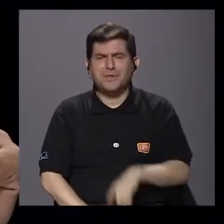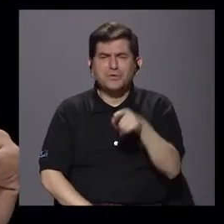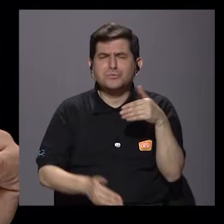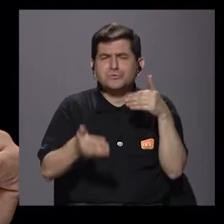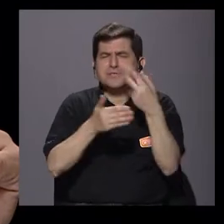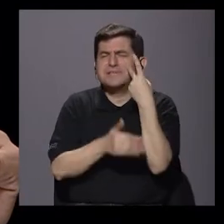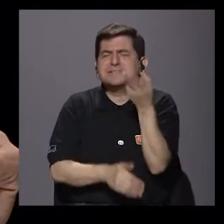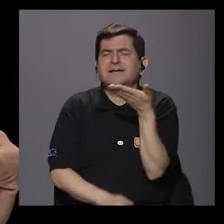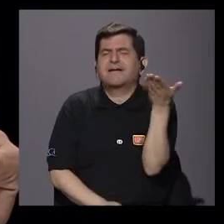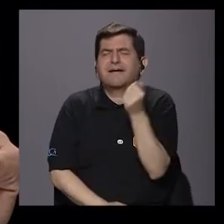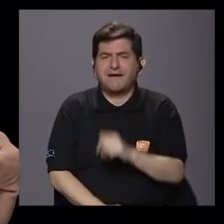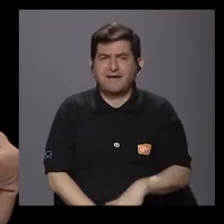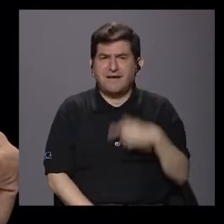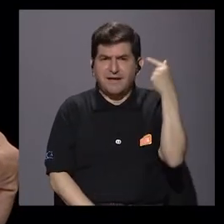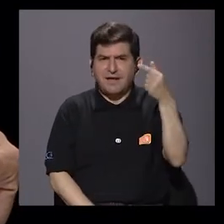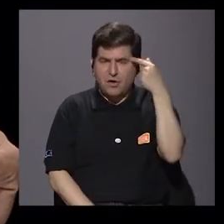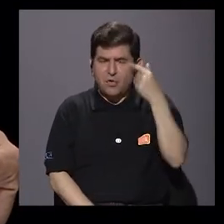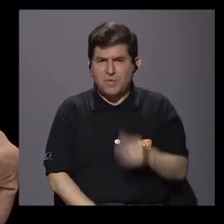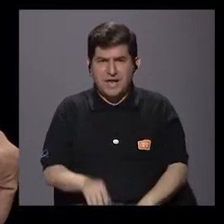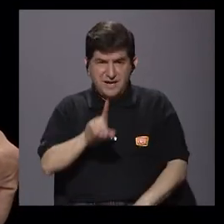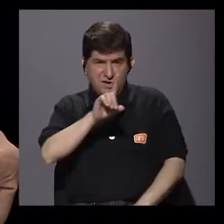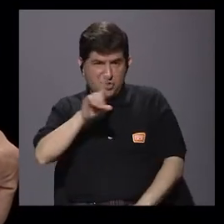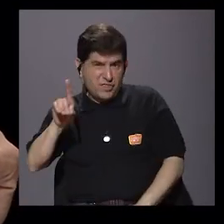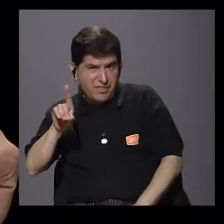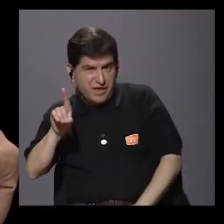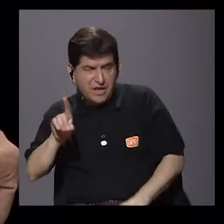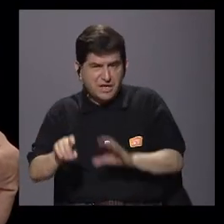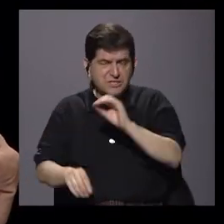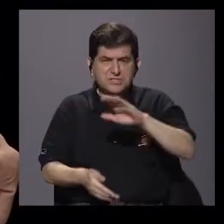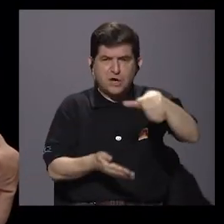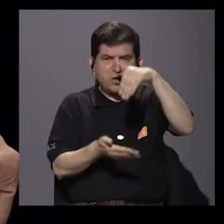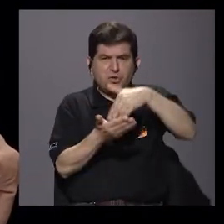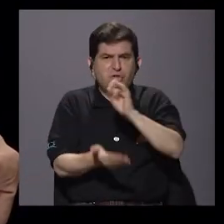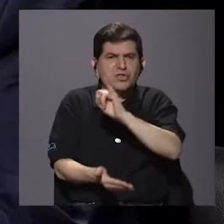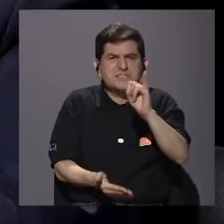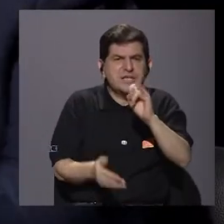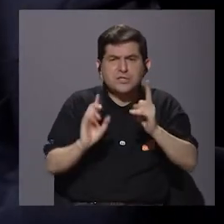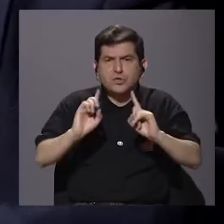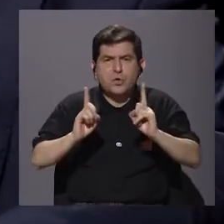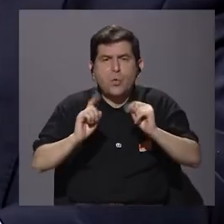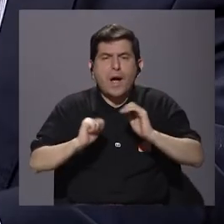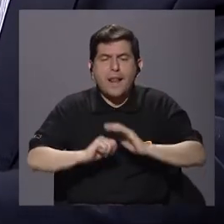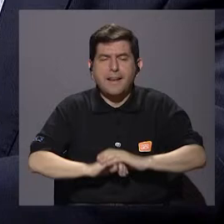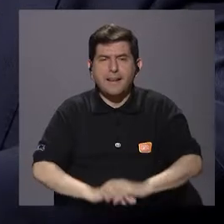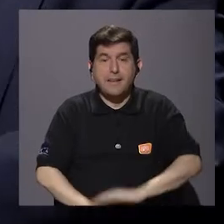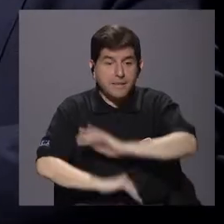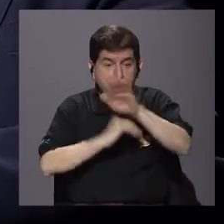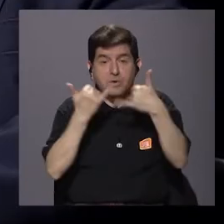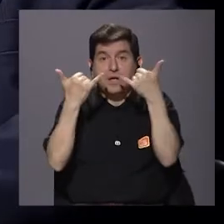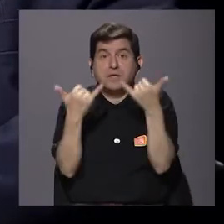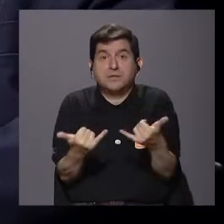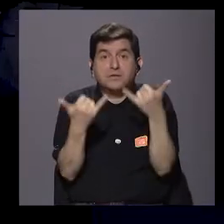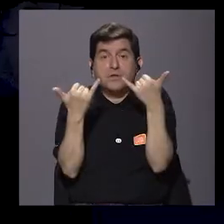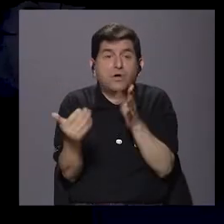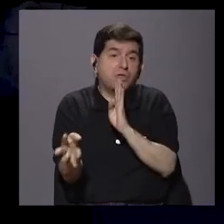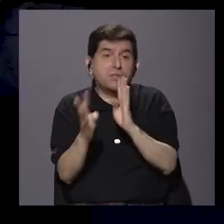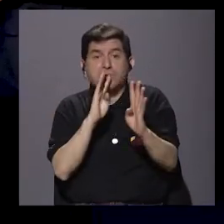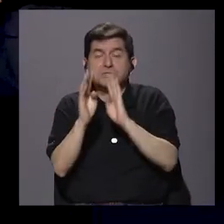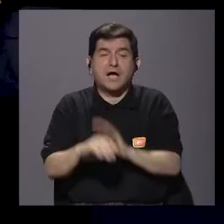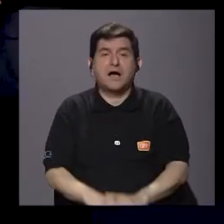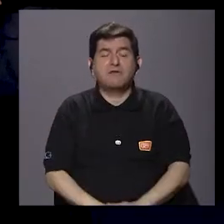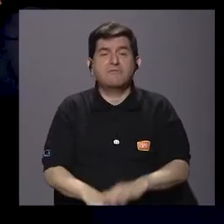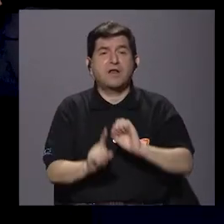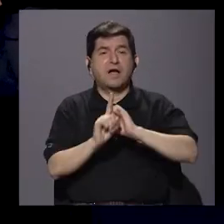cerca don francisco un gobierno de derecha a un gobierno más de centroizquierda porque todos ahora hablan de la